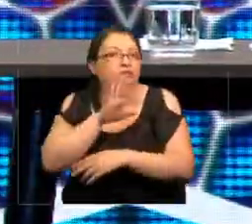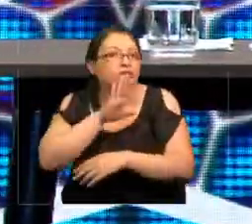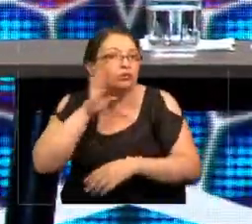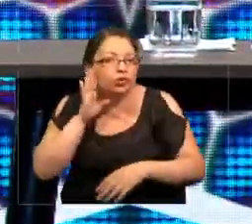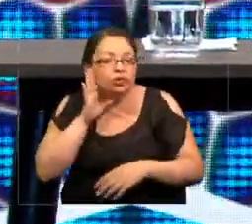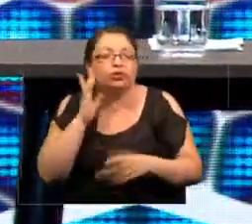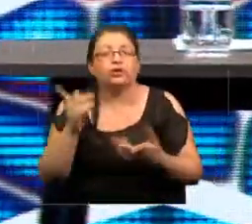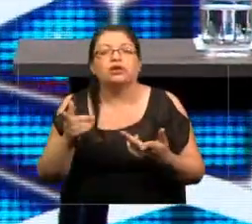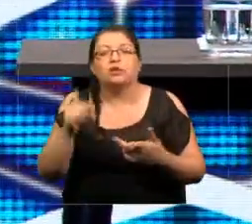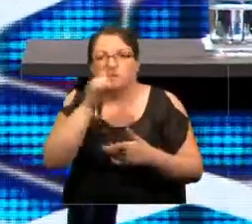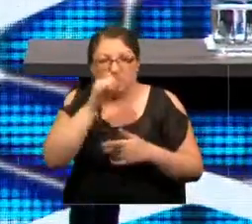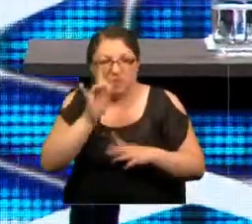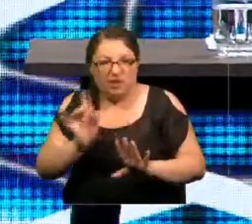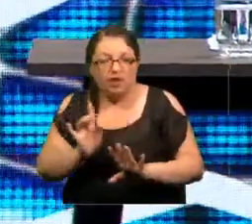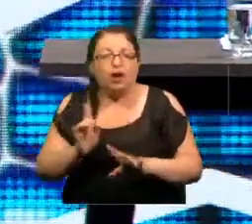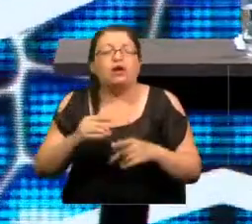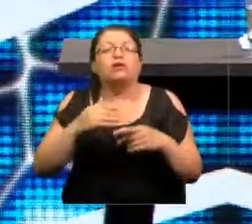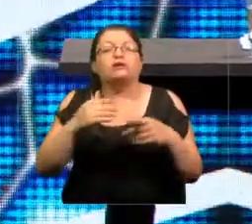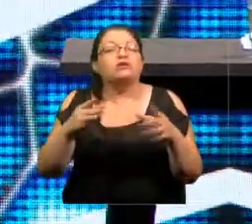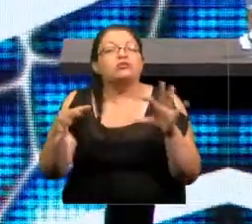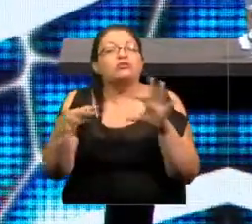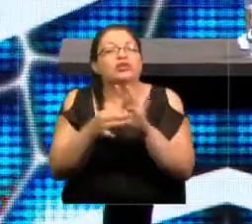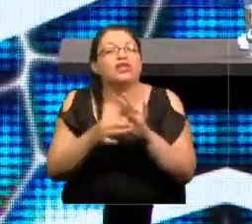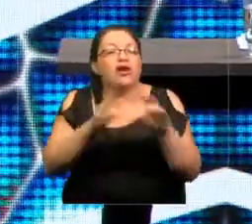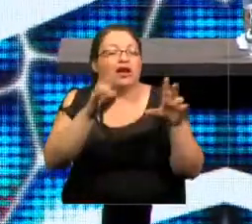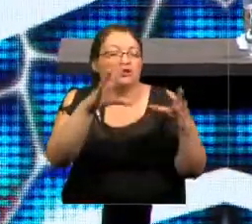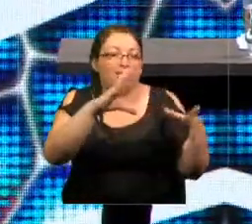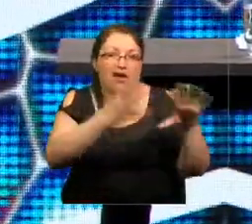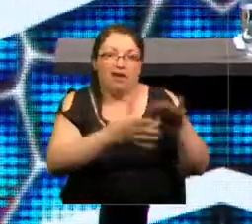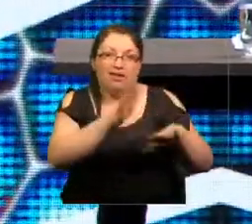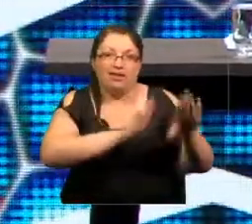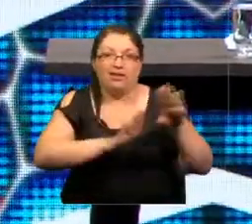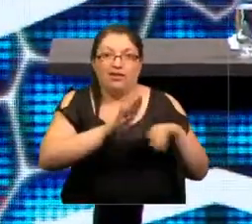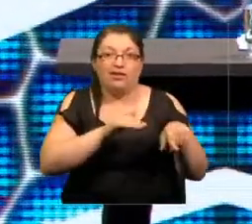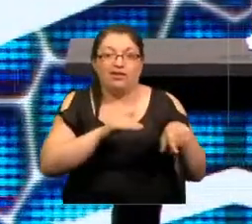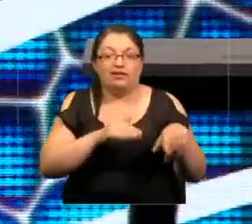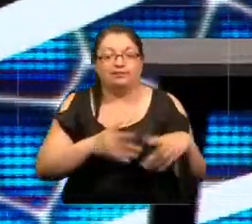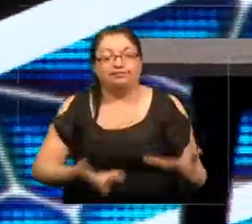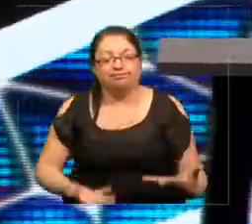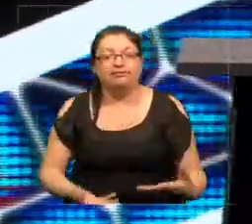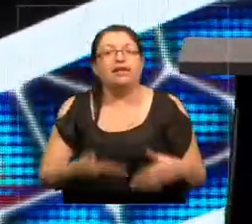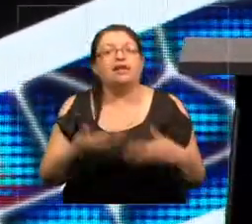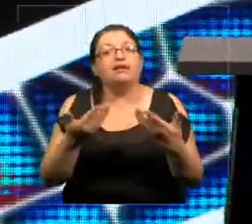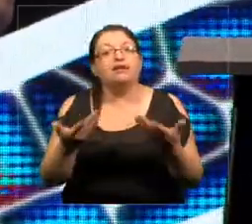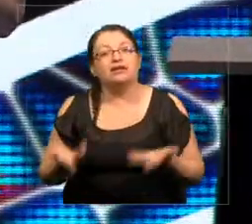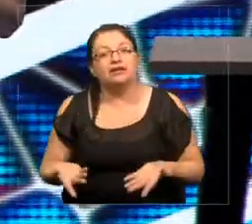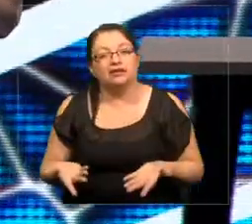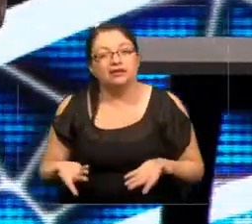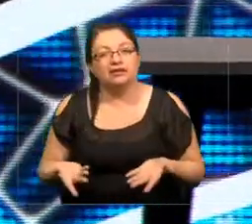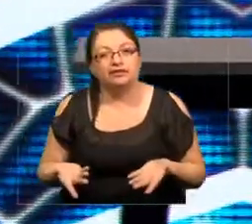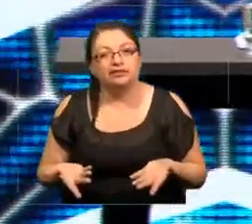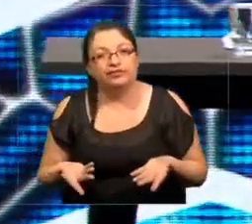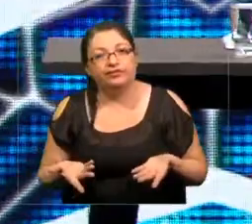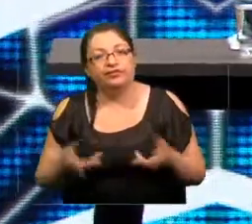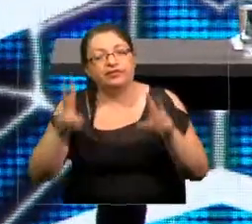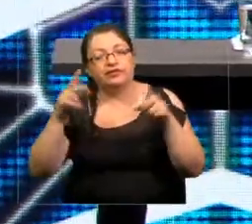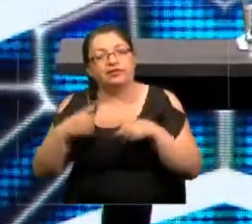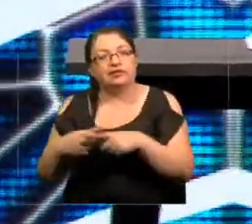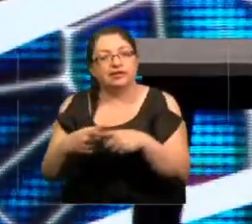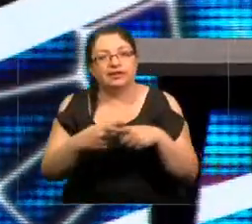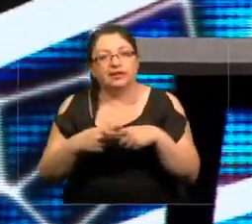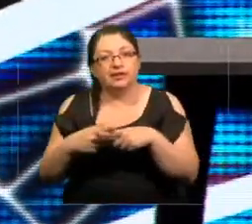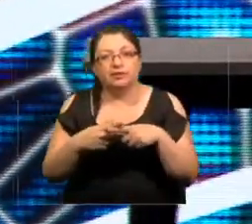temáticas vinculadas al ambiente ahora el tema el tema social